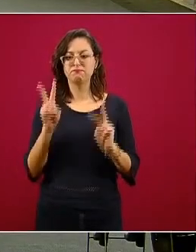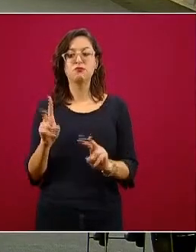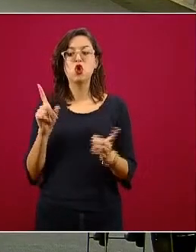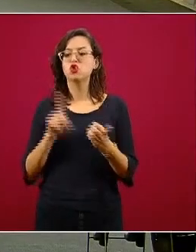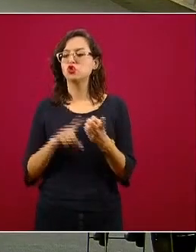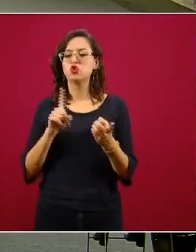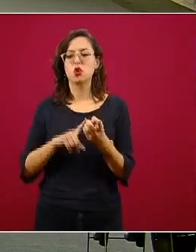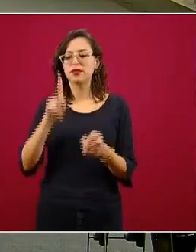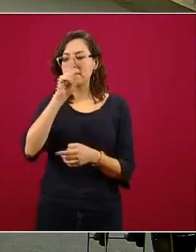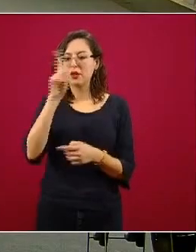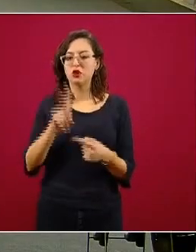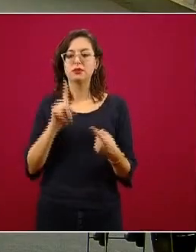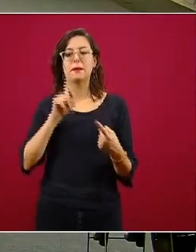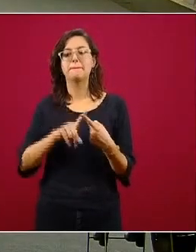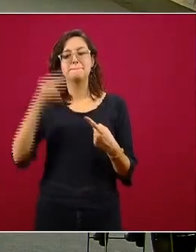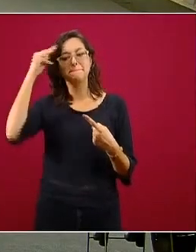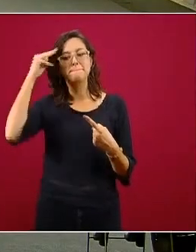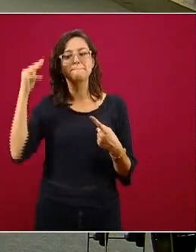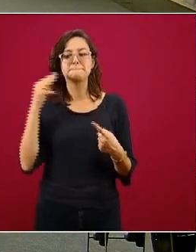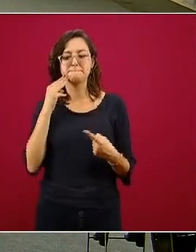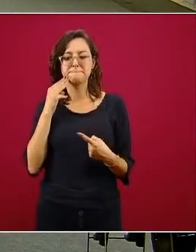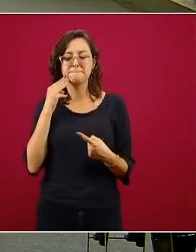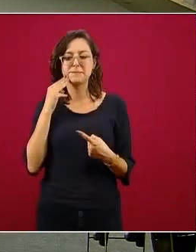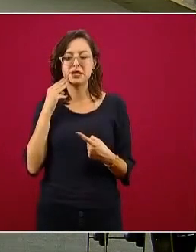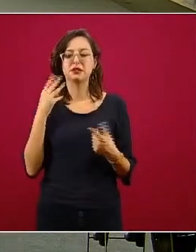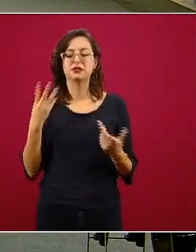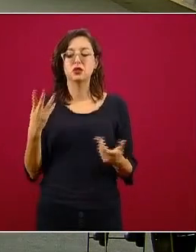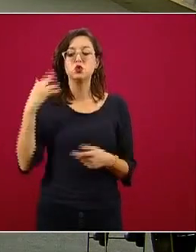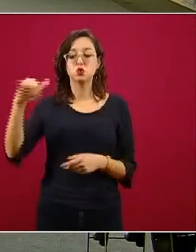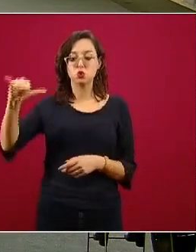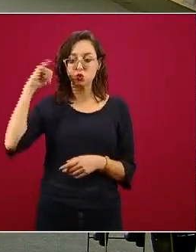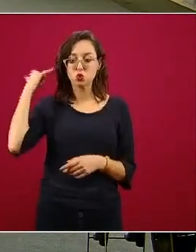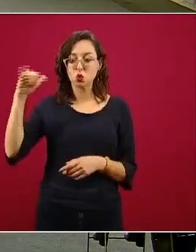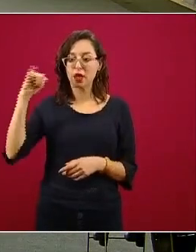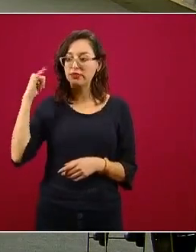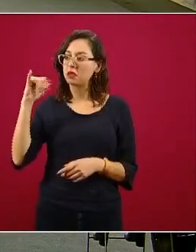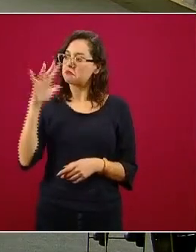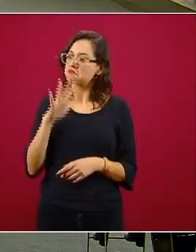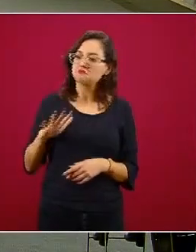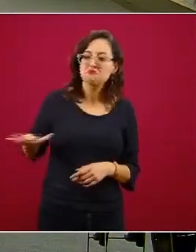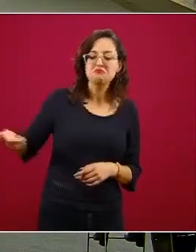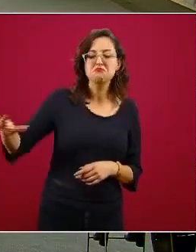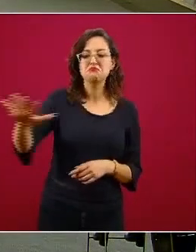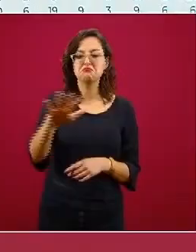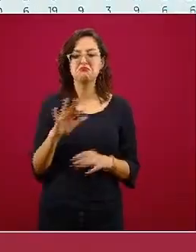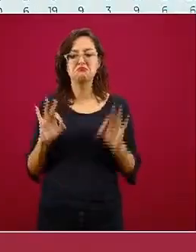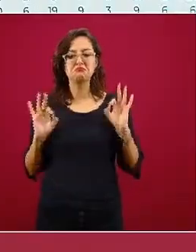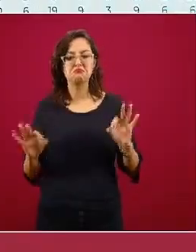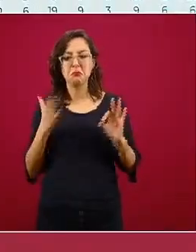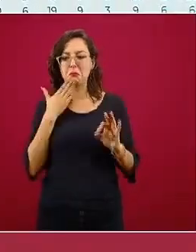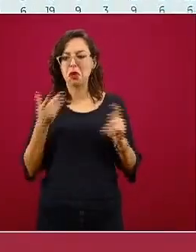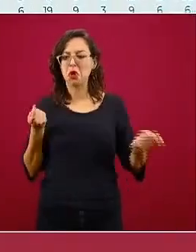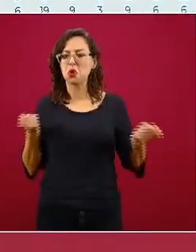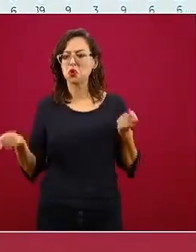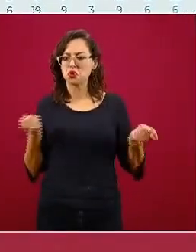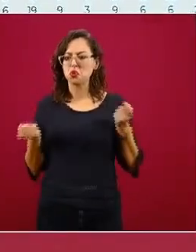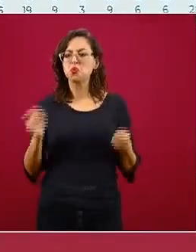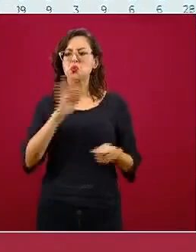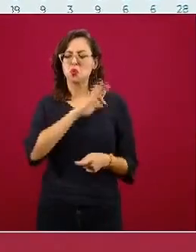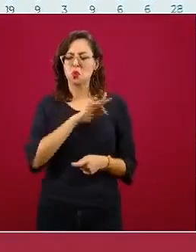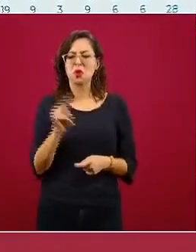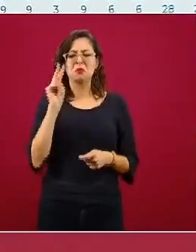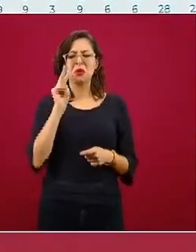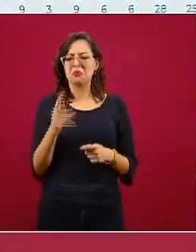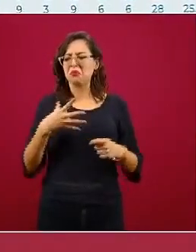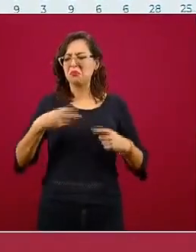¿Dónde está? Mérida. En general, el estado de Yucatán está en buen control, como se puede ver por las